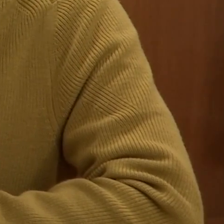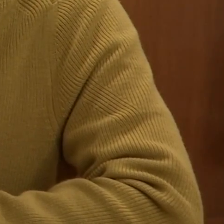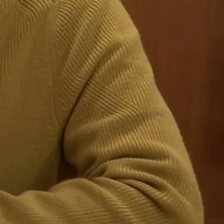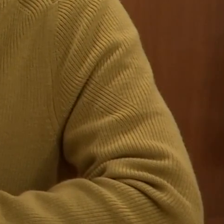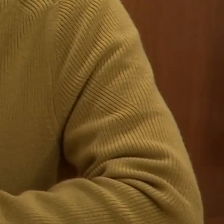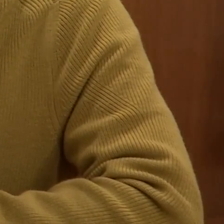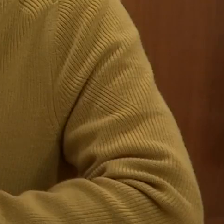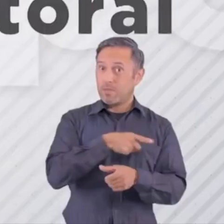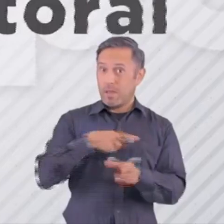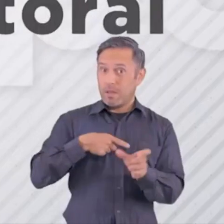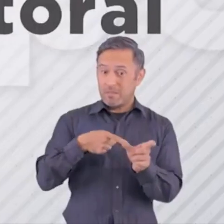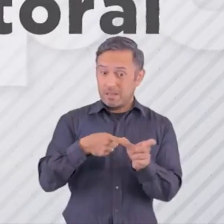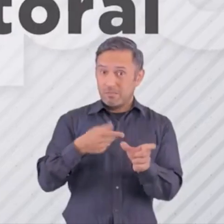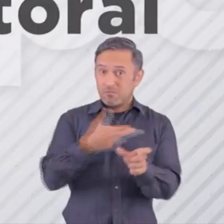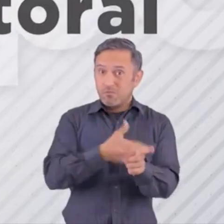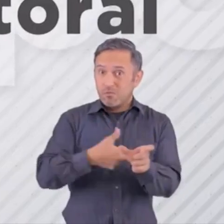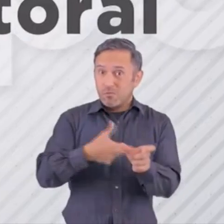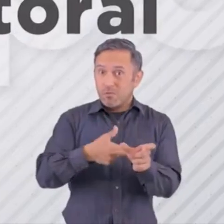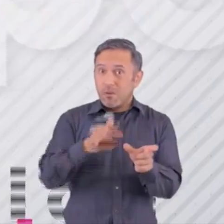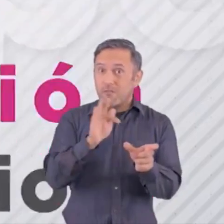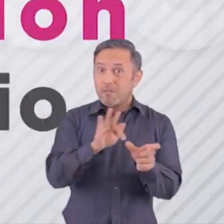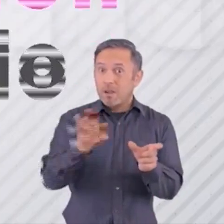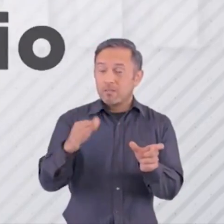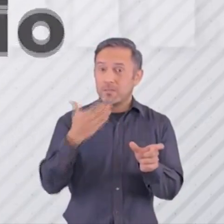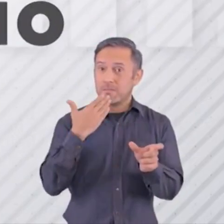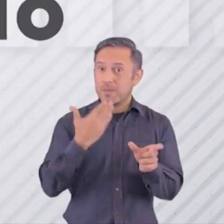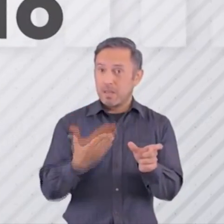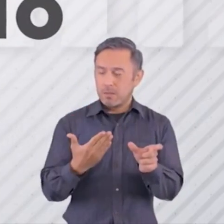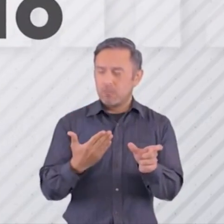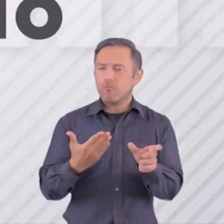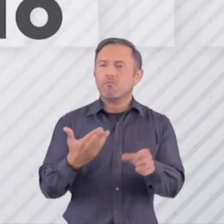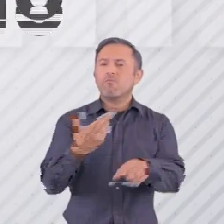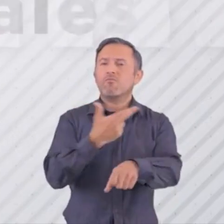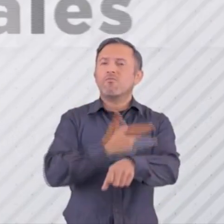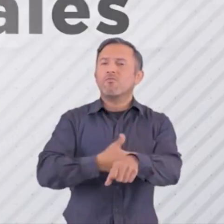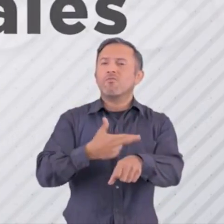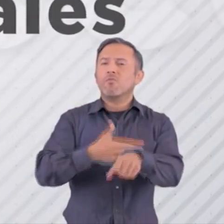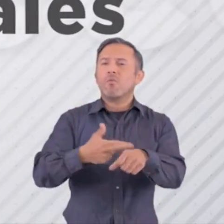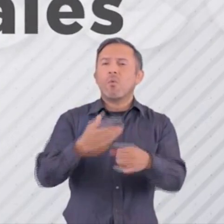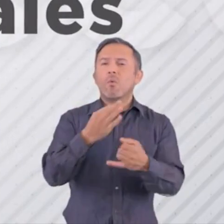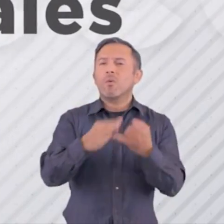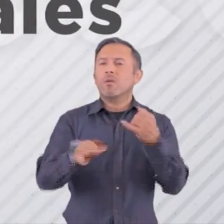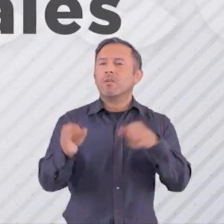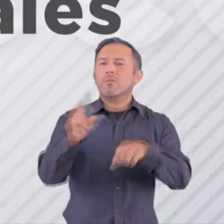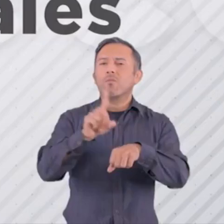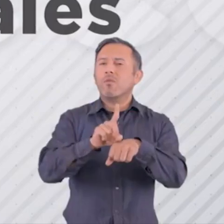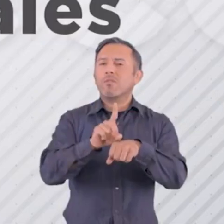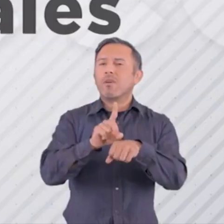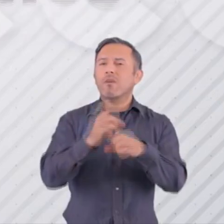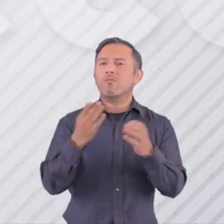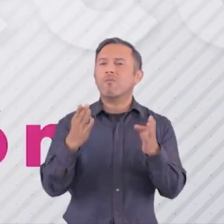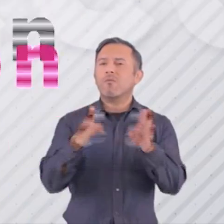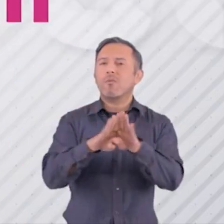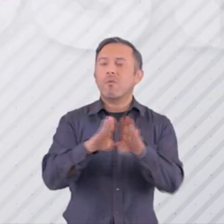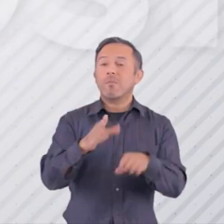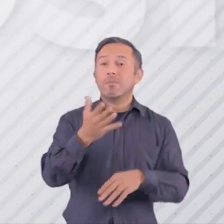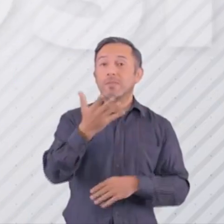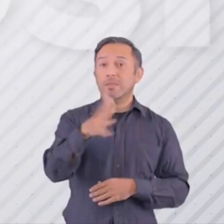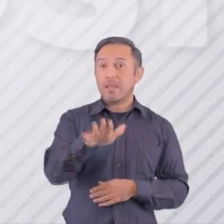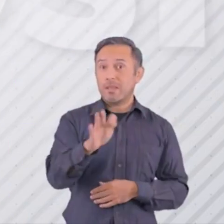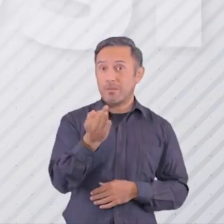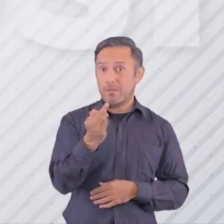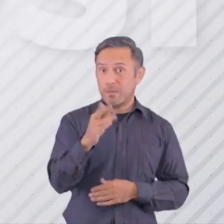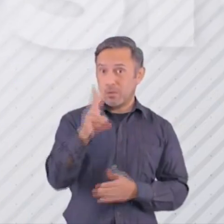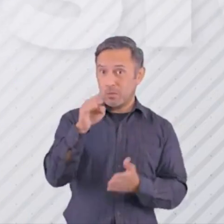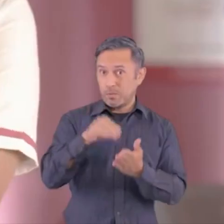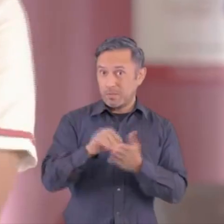se le va a permitir votar. El llamado es a quienes realizaron su trámite en alguno de los módulos del INE en Veracruz antes del 10